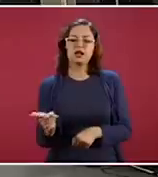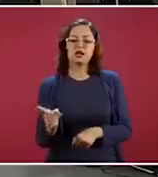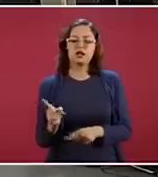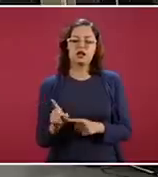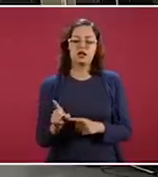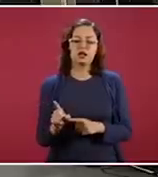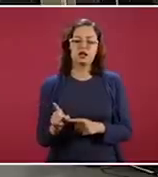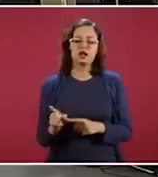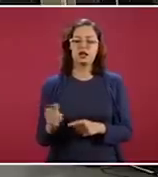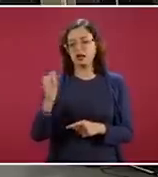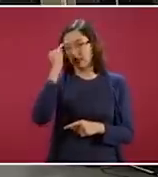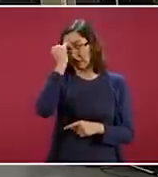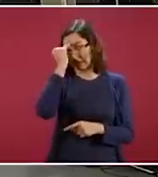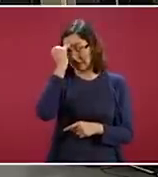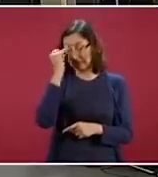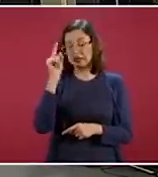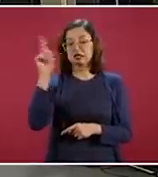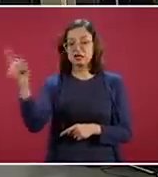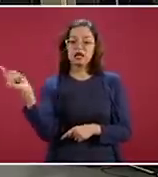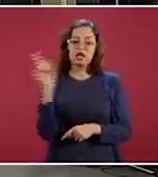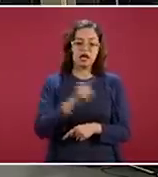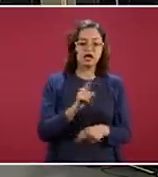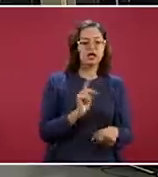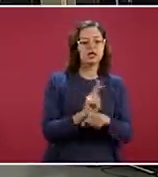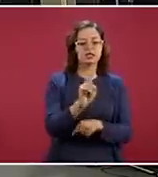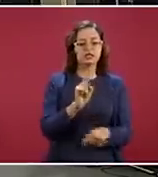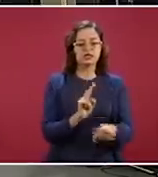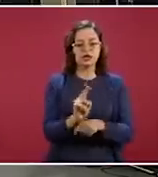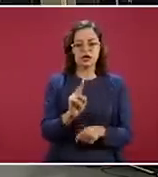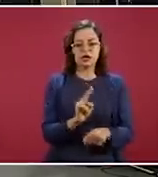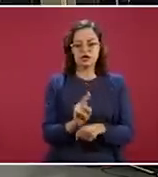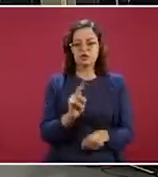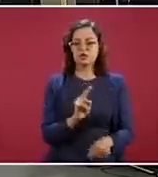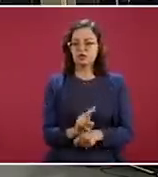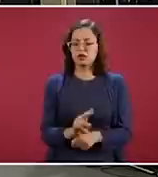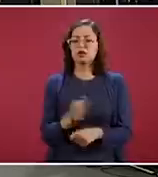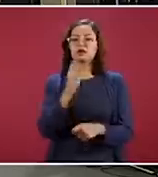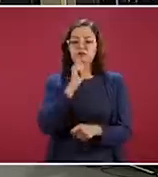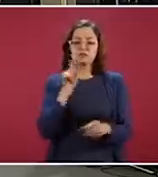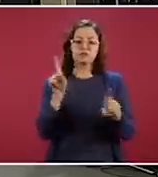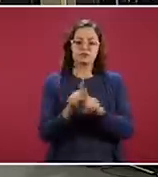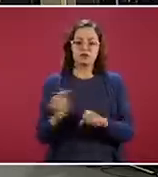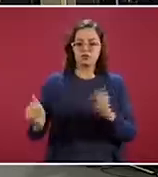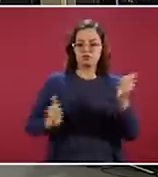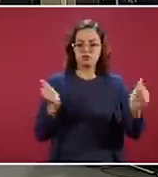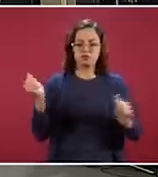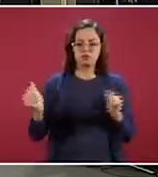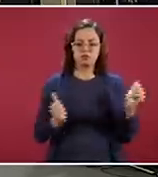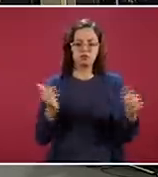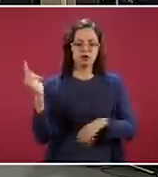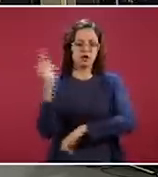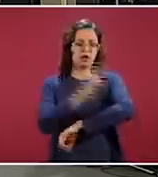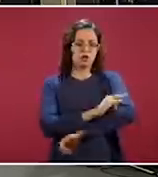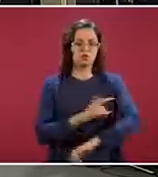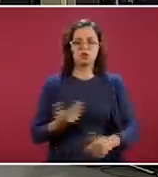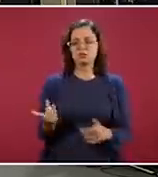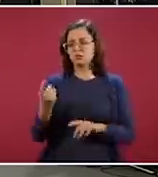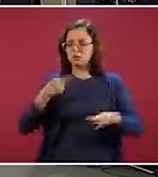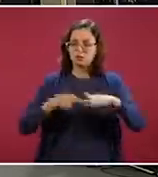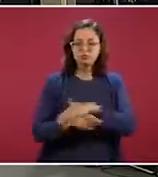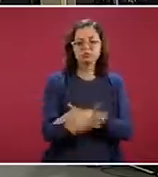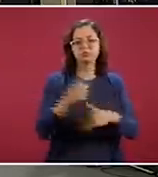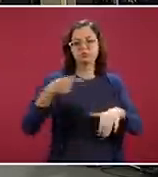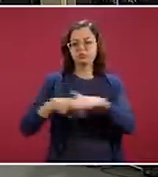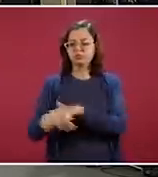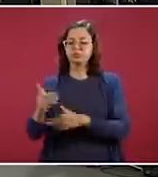de la India hacia Nicaragua, y estaban utilizando también los aeropuertos. Entonces